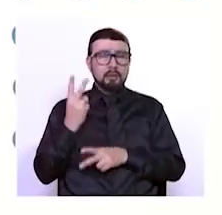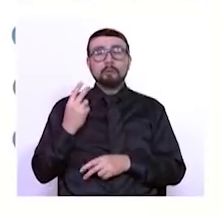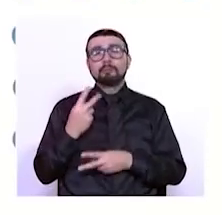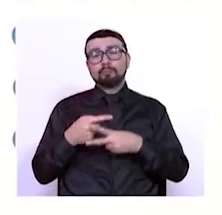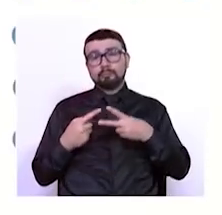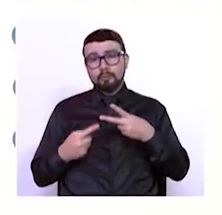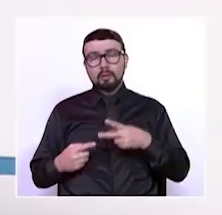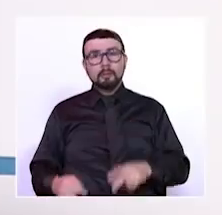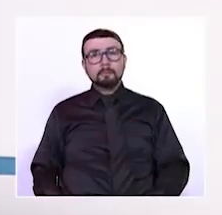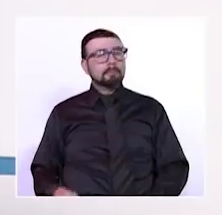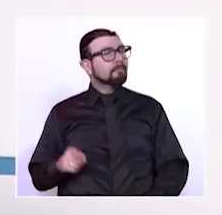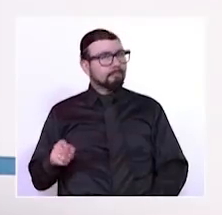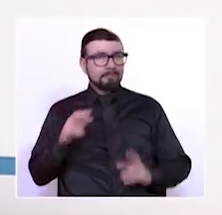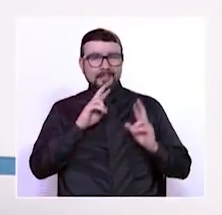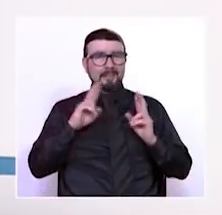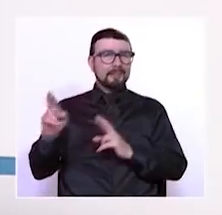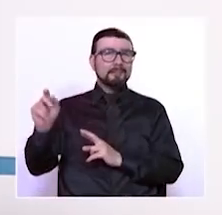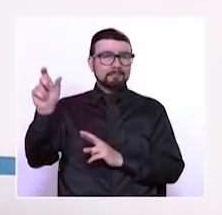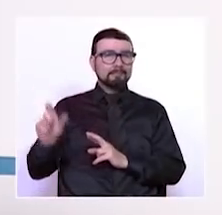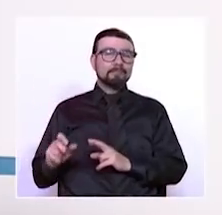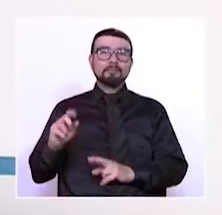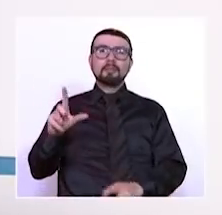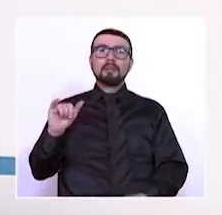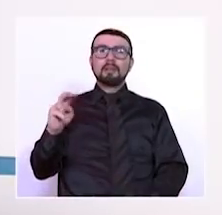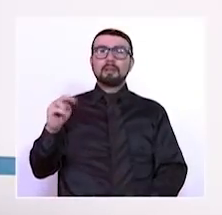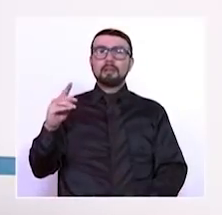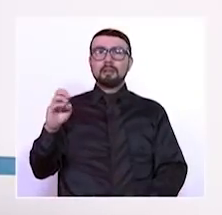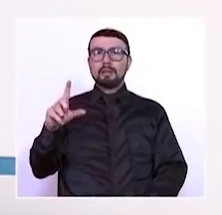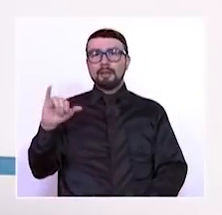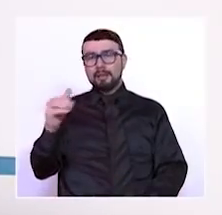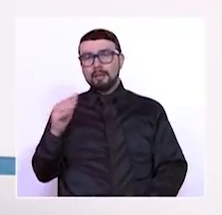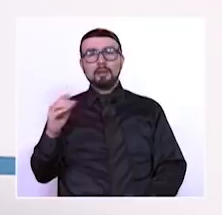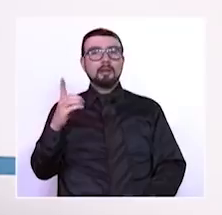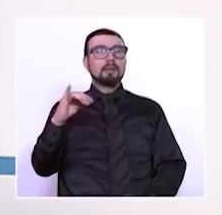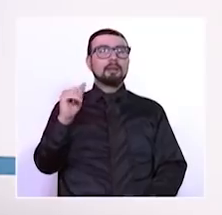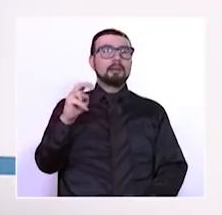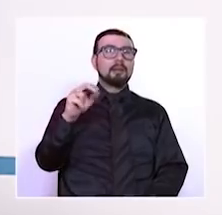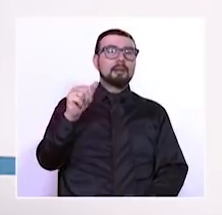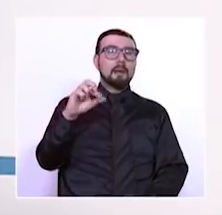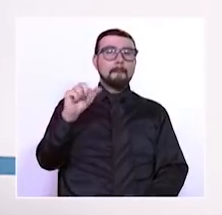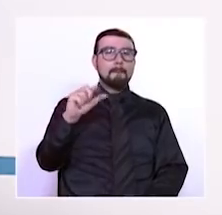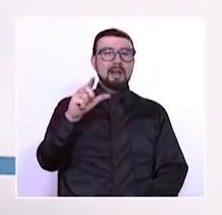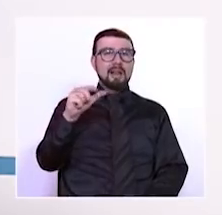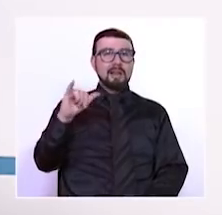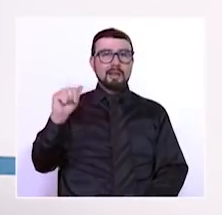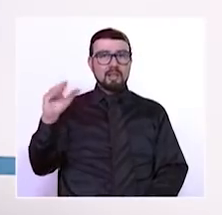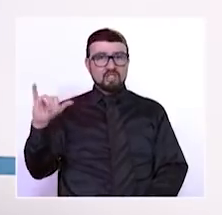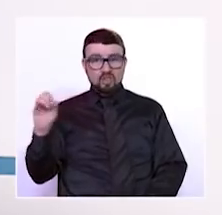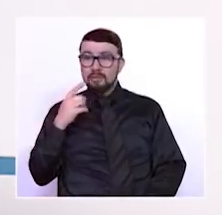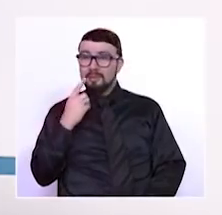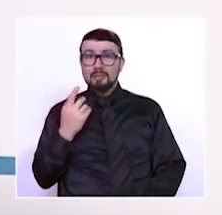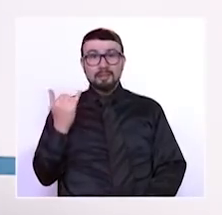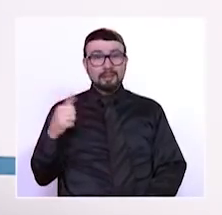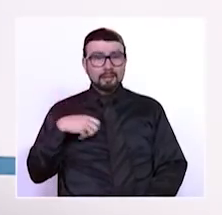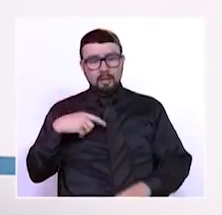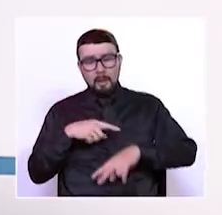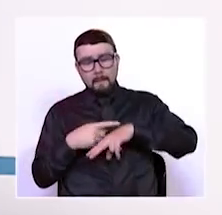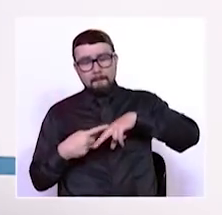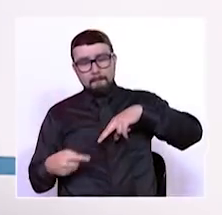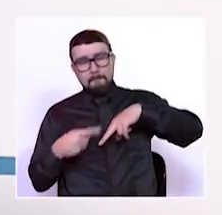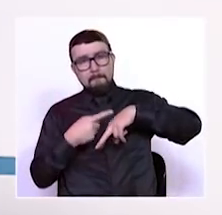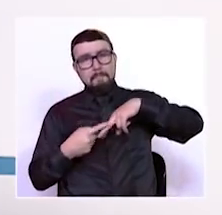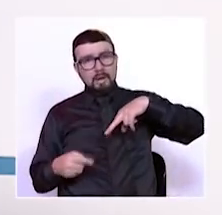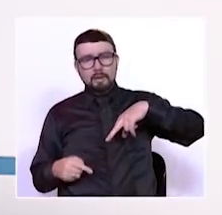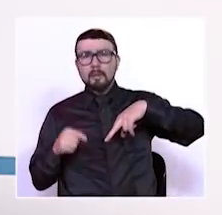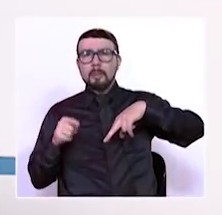Esto responde a la pregunta de Lindelia Lazo y a Diana Palacio Quintero, que tiene varices en